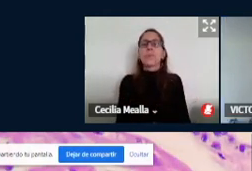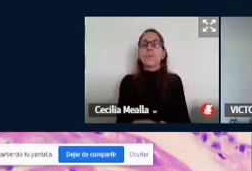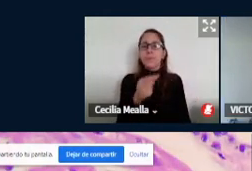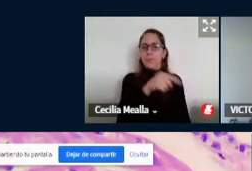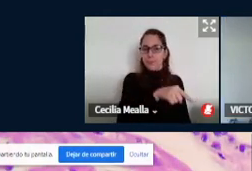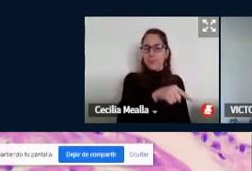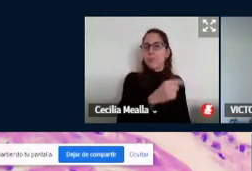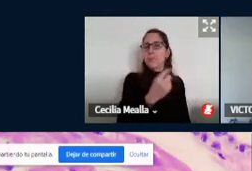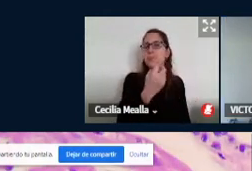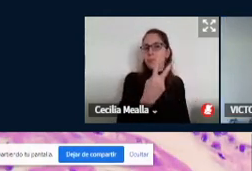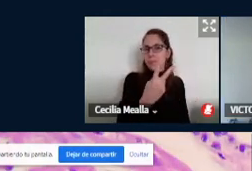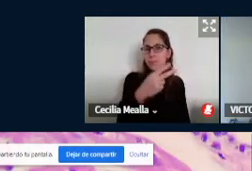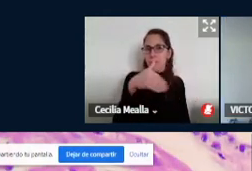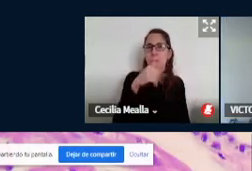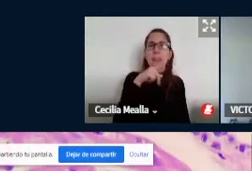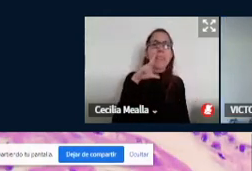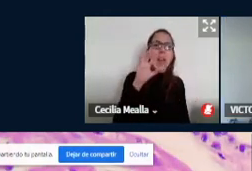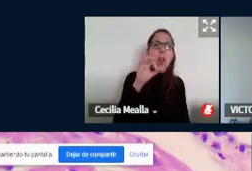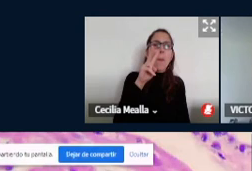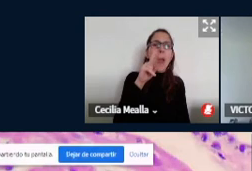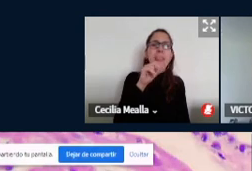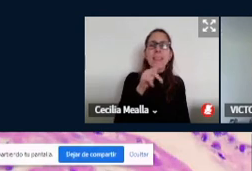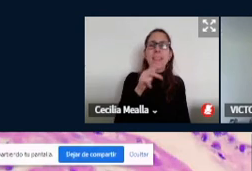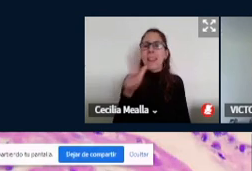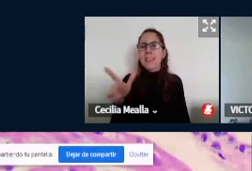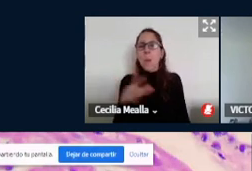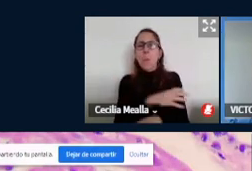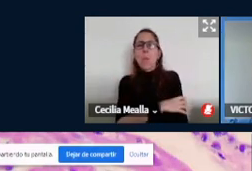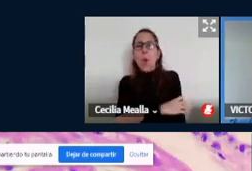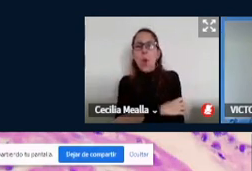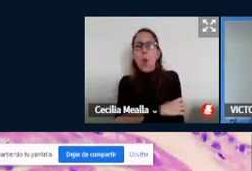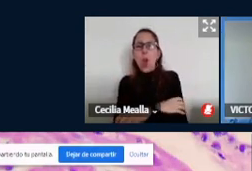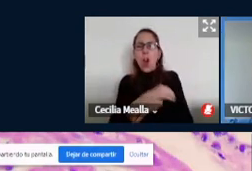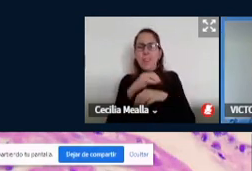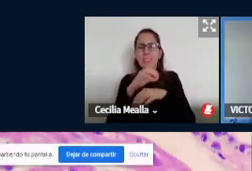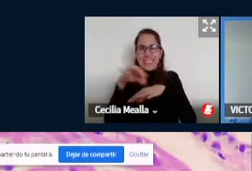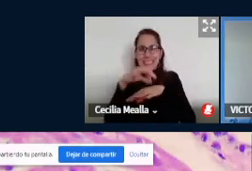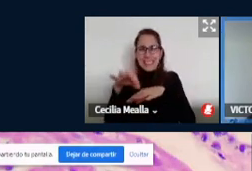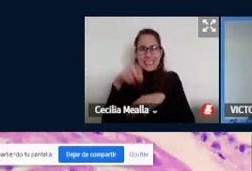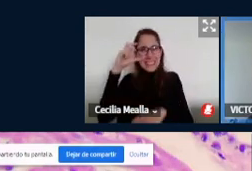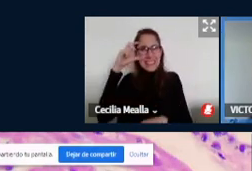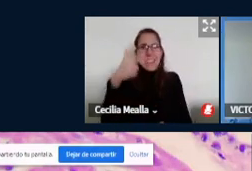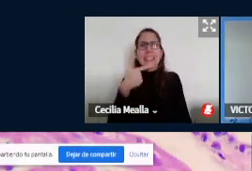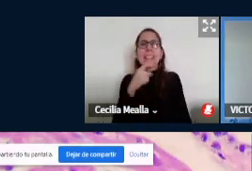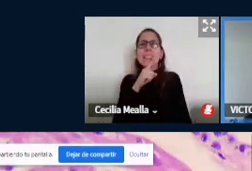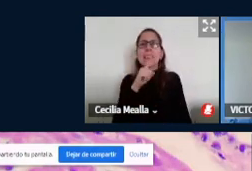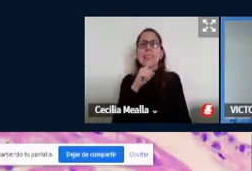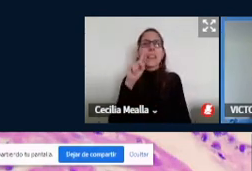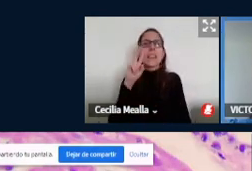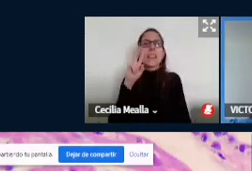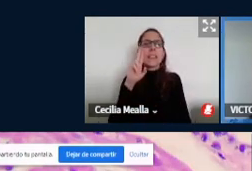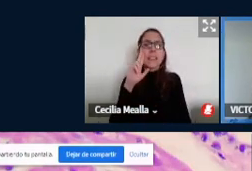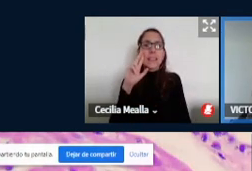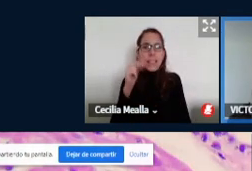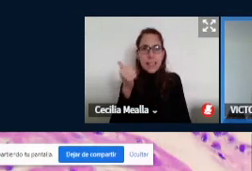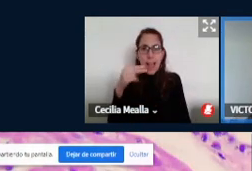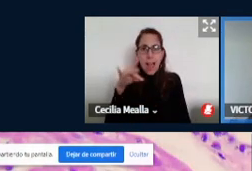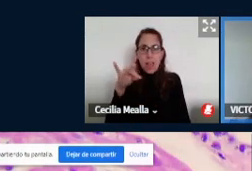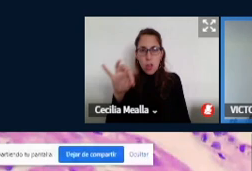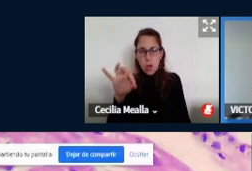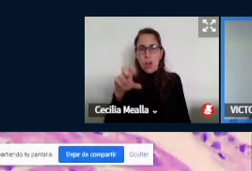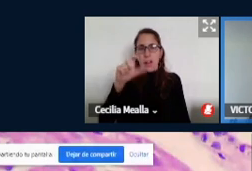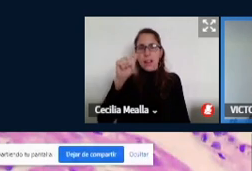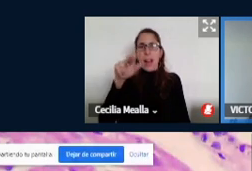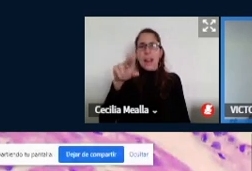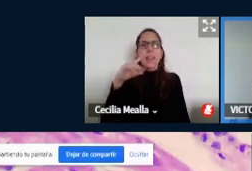Valentina y Mateo dicen músculo estriado cardíaco. Bien, y perfecto. Así tienen que poner en el parcial. Músculo